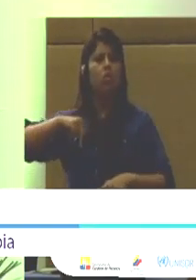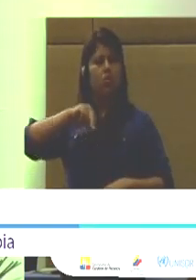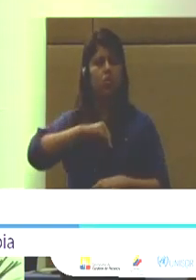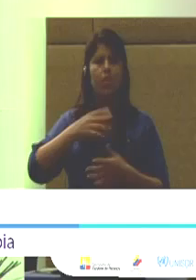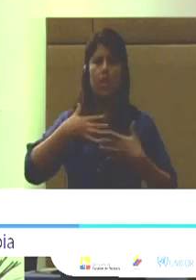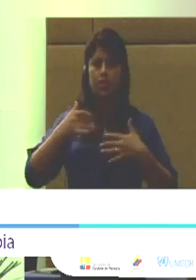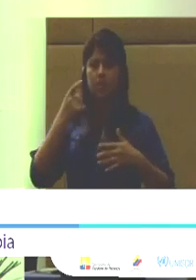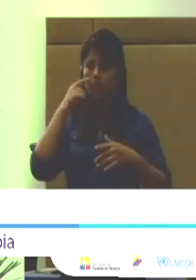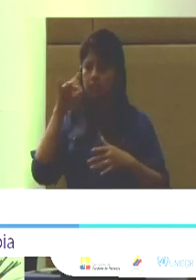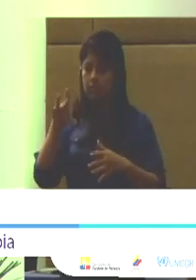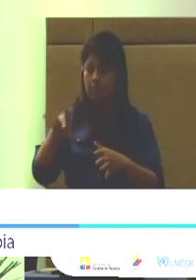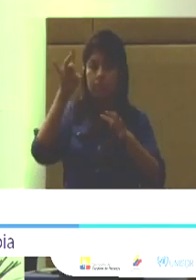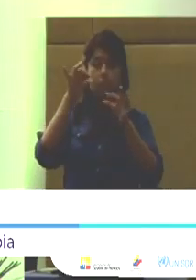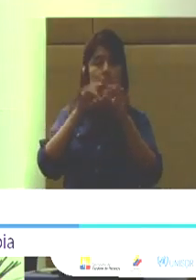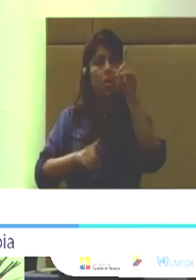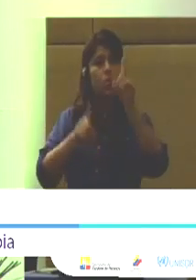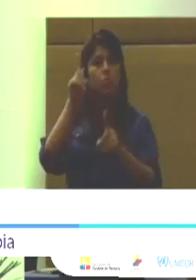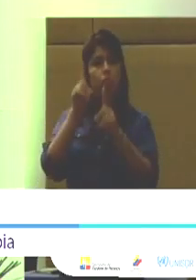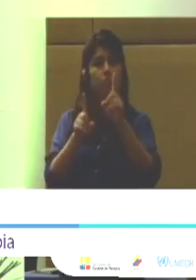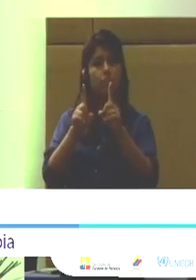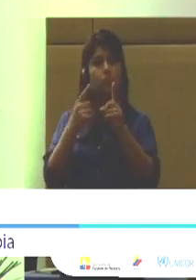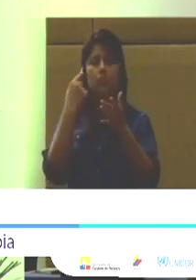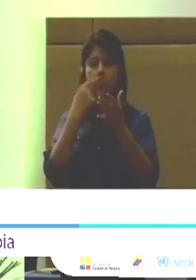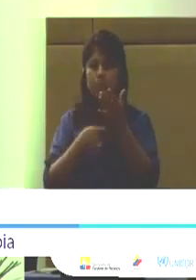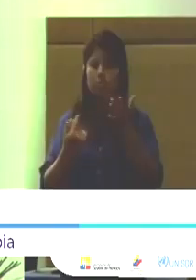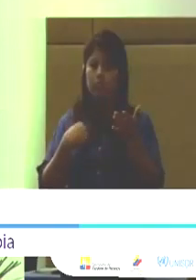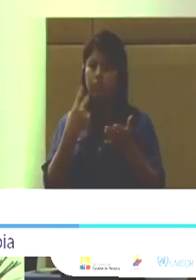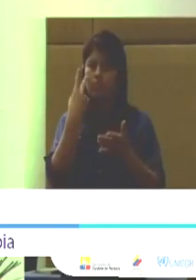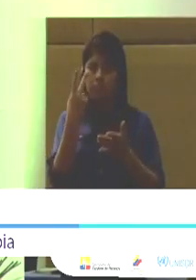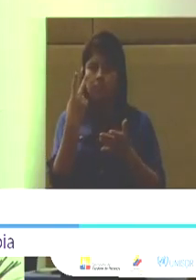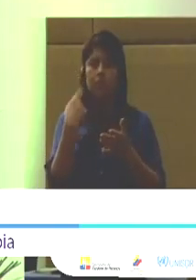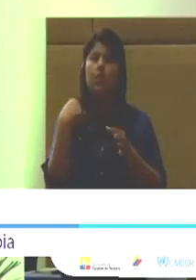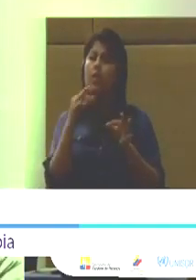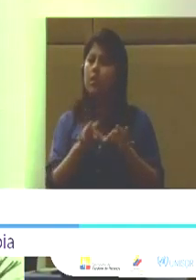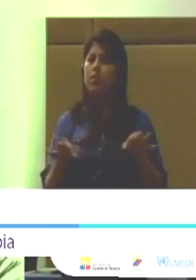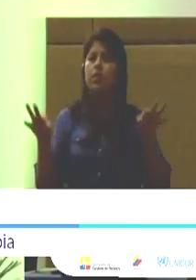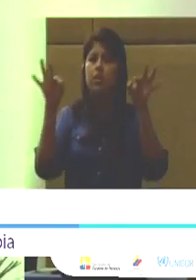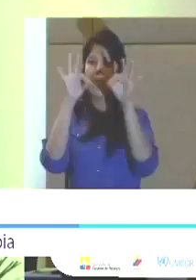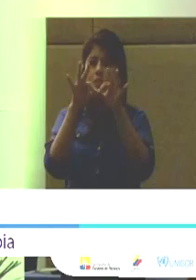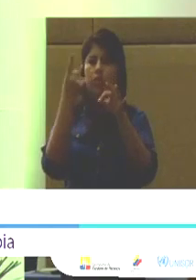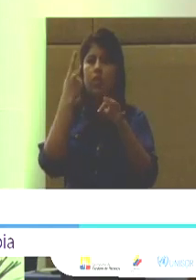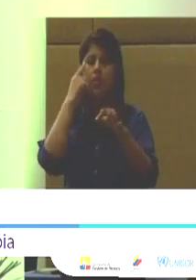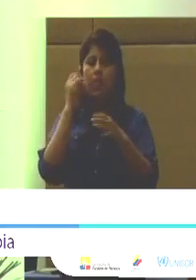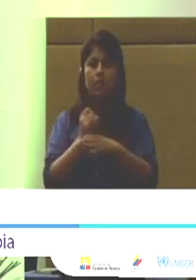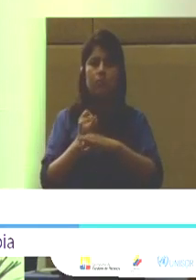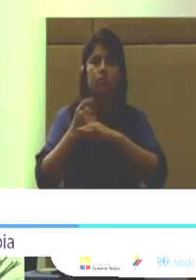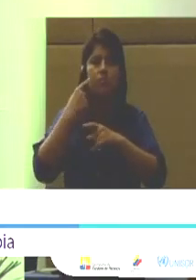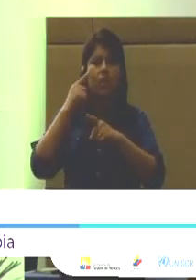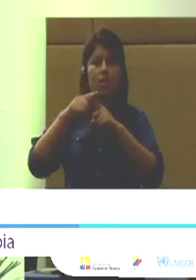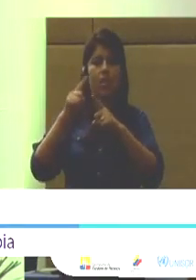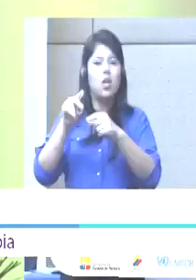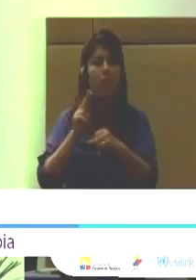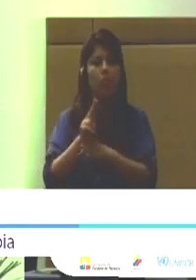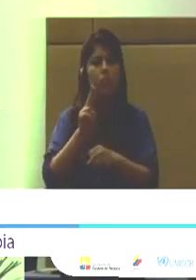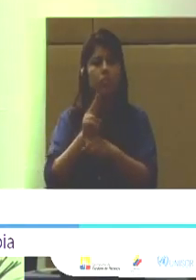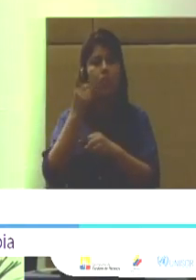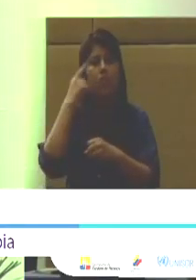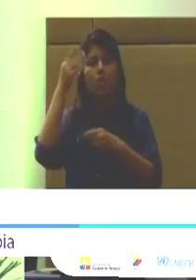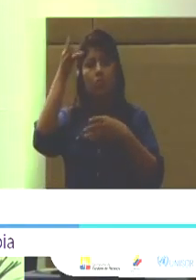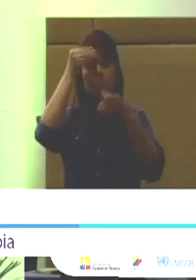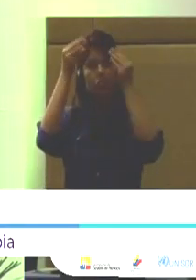resaltando algunas de ellas que le consideramos importantes: la identificación, la utilización de los